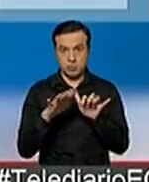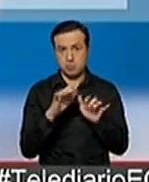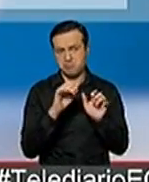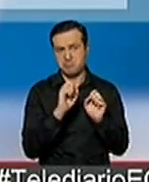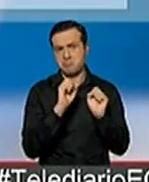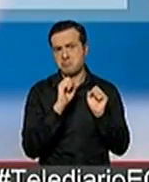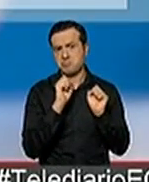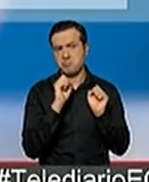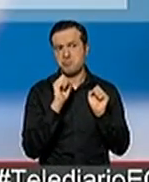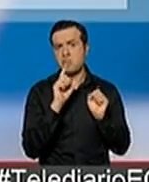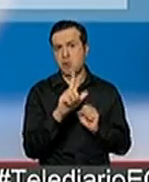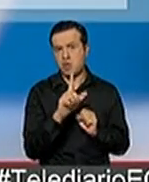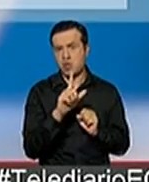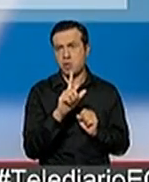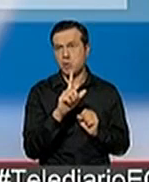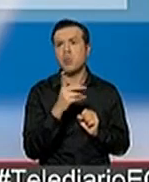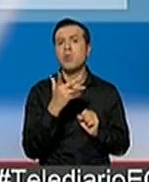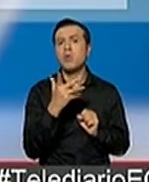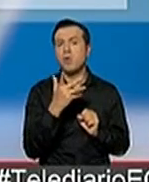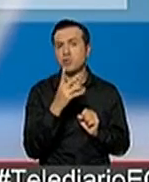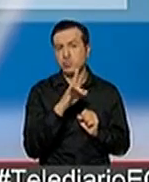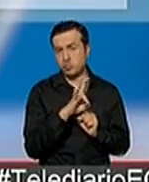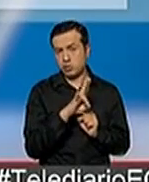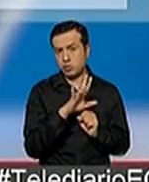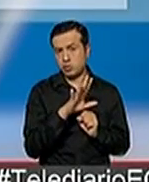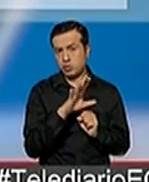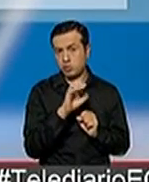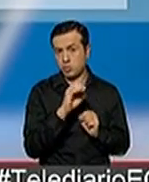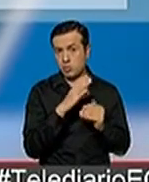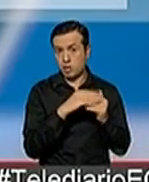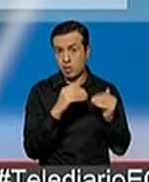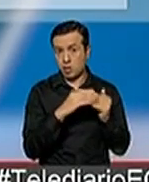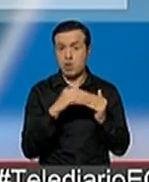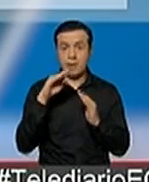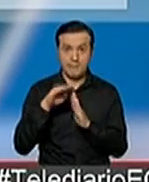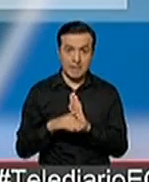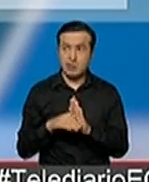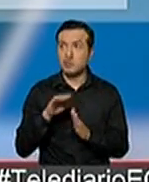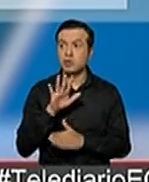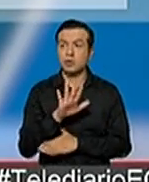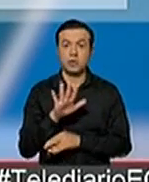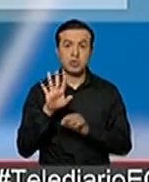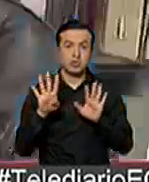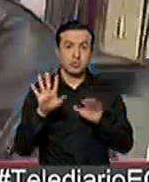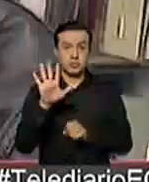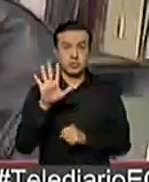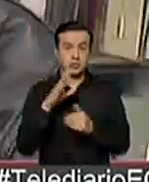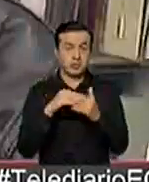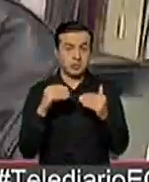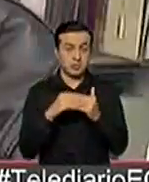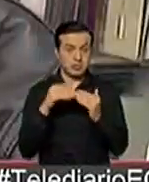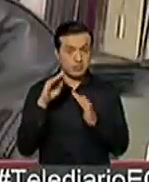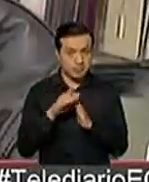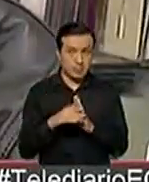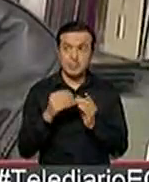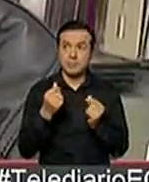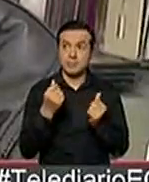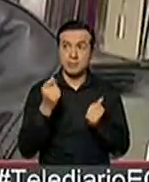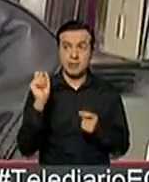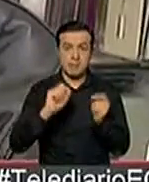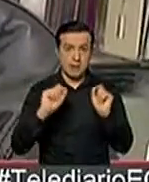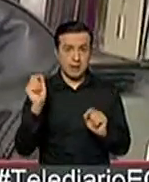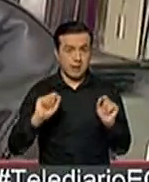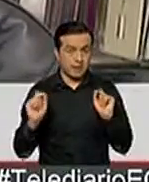Core i5 de octava generación ahora la puede encontrar en el mercado desde $595. Nos están dando a